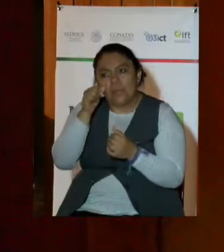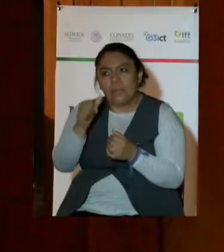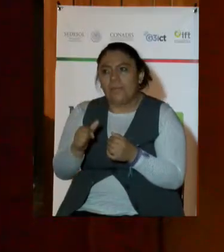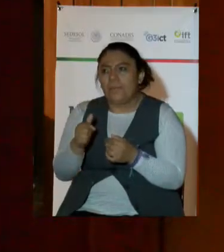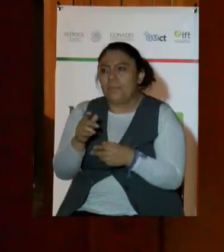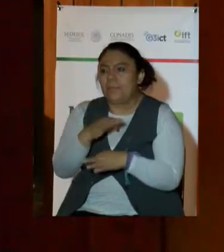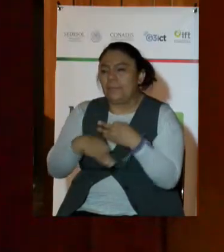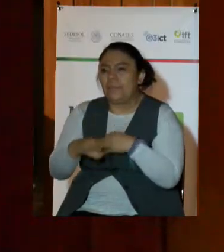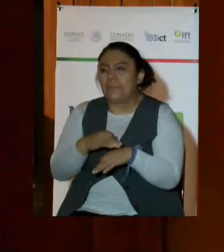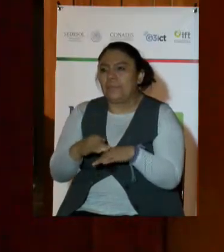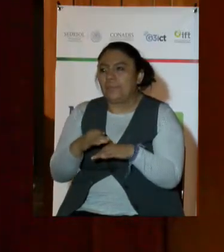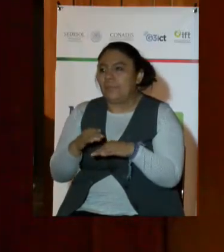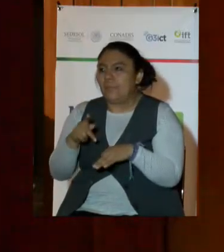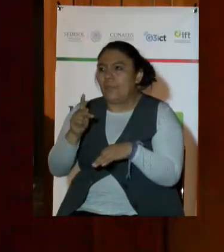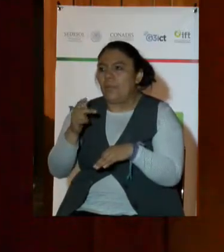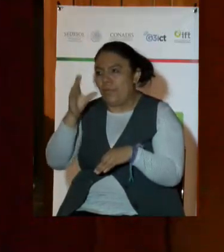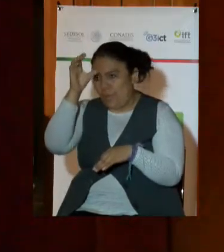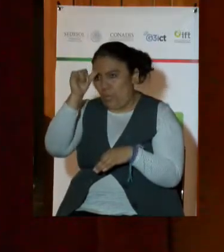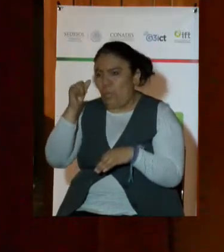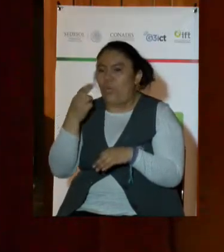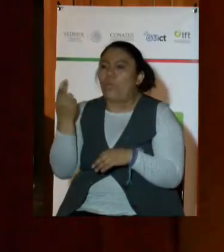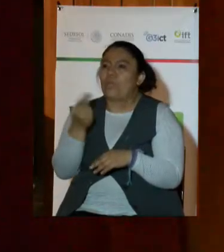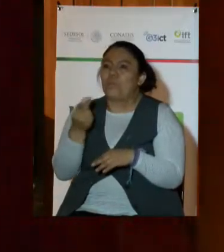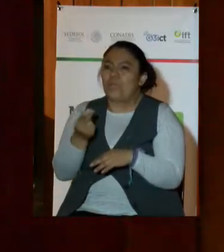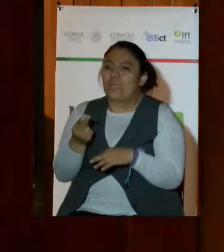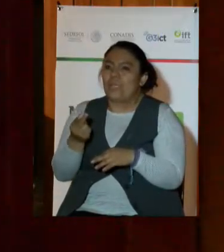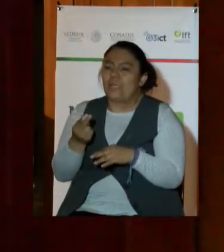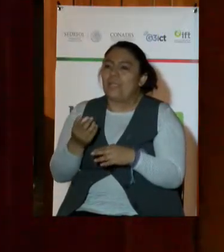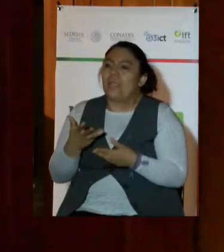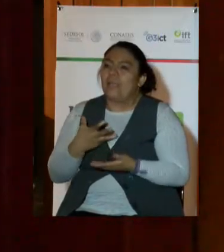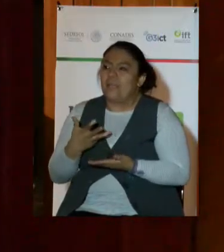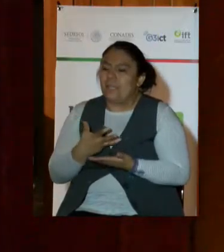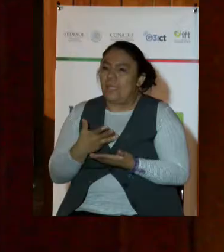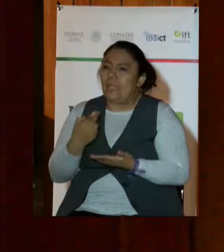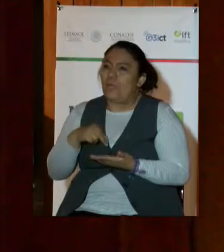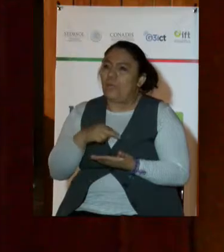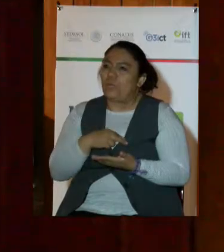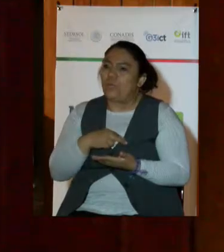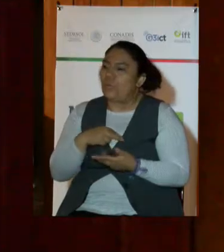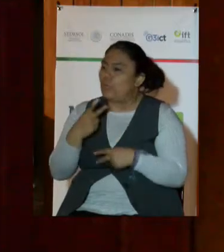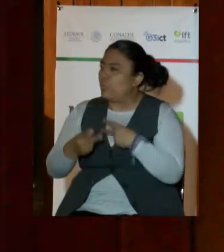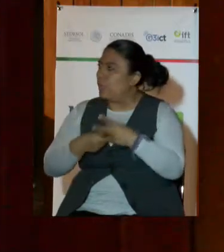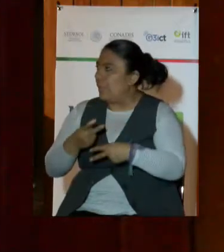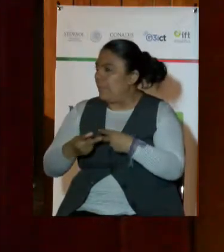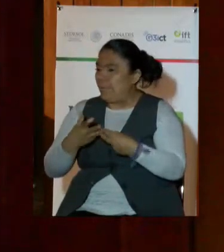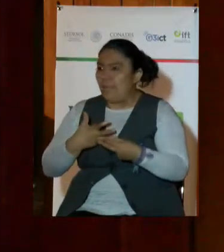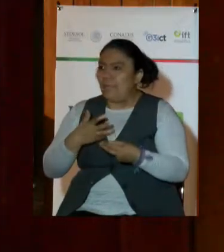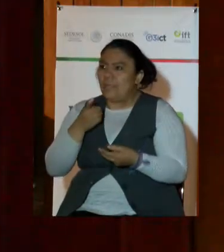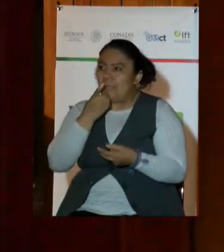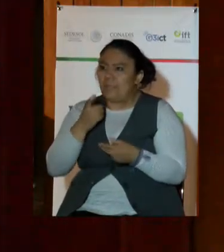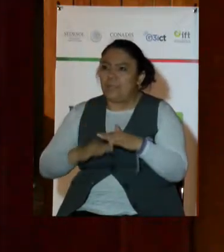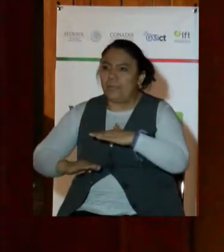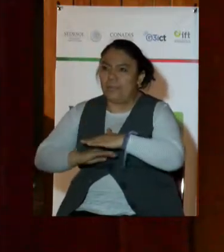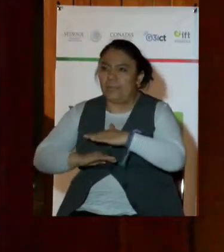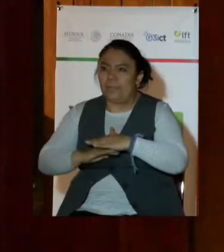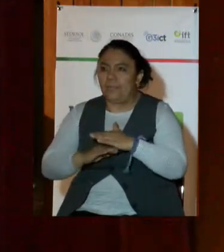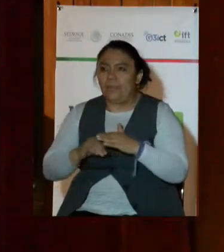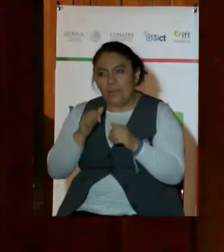A lo que voy y un poco tratando de concluir, por supuesto que lo que dices es importantísimo y nos gustaría pues tener este espacio de